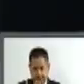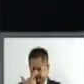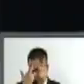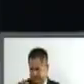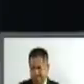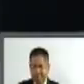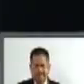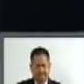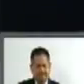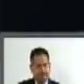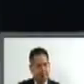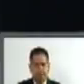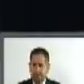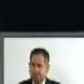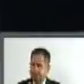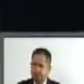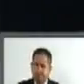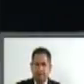que somos hoy: